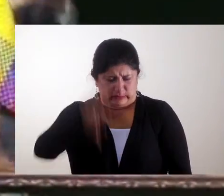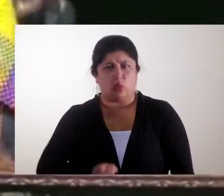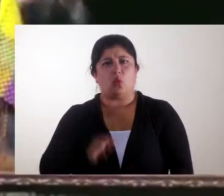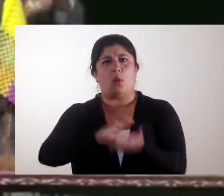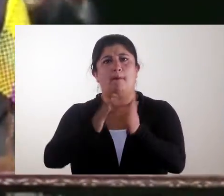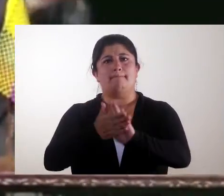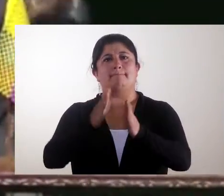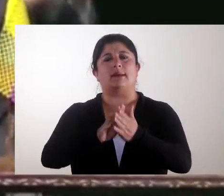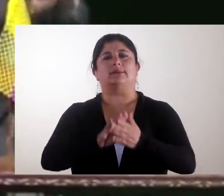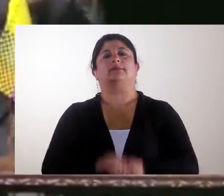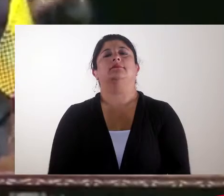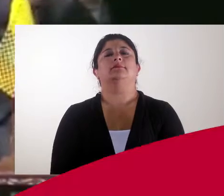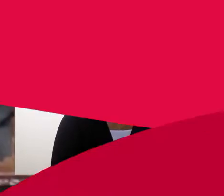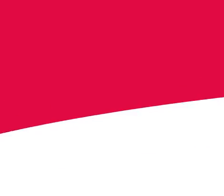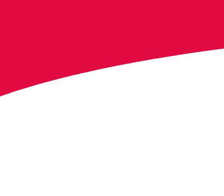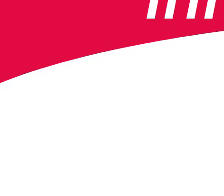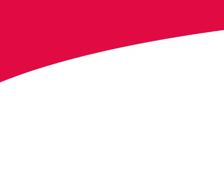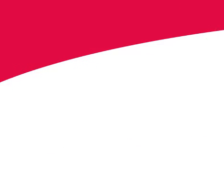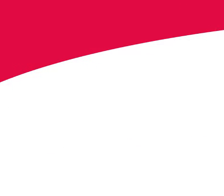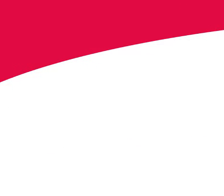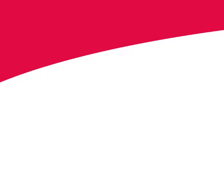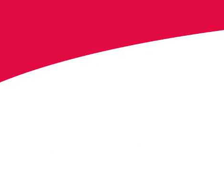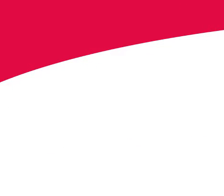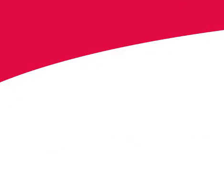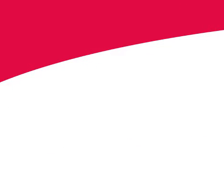protagonista de esta nueva era del país.